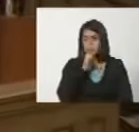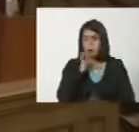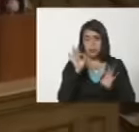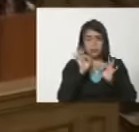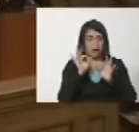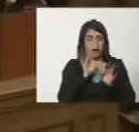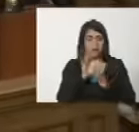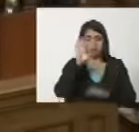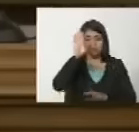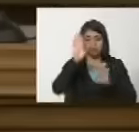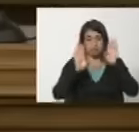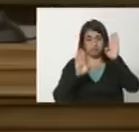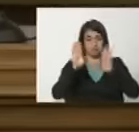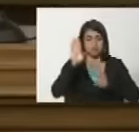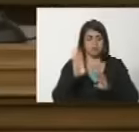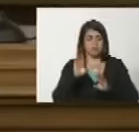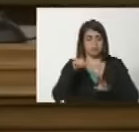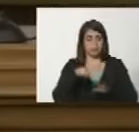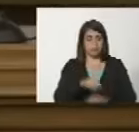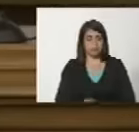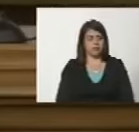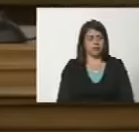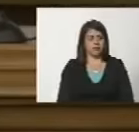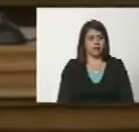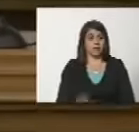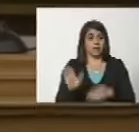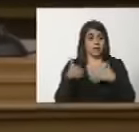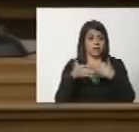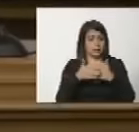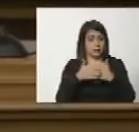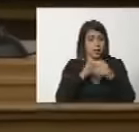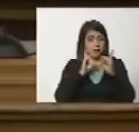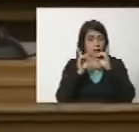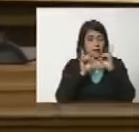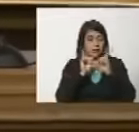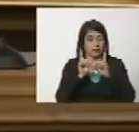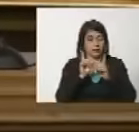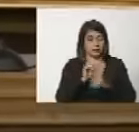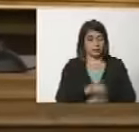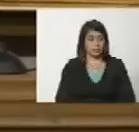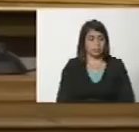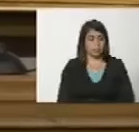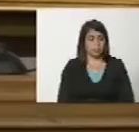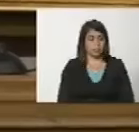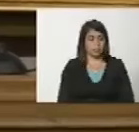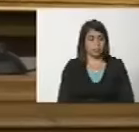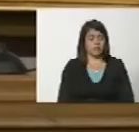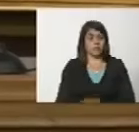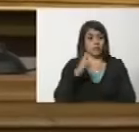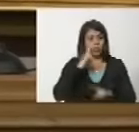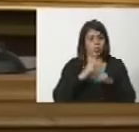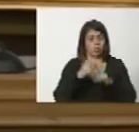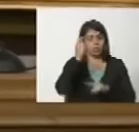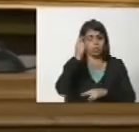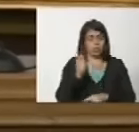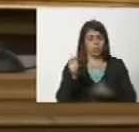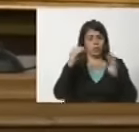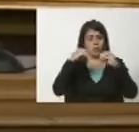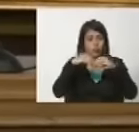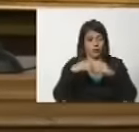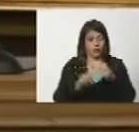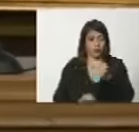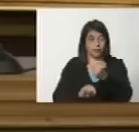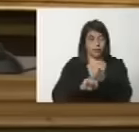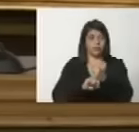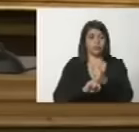nadie anotado en este derecho de palabra. Se va a cerrar el debate. Las honorables diputadas y los honorables diputados que estén a